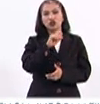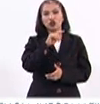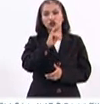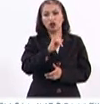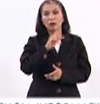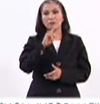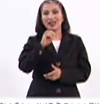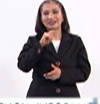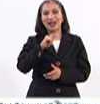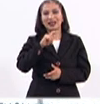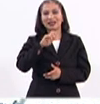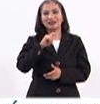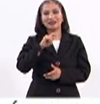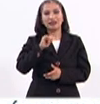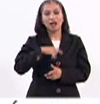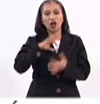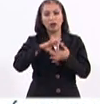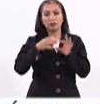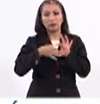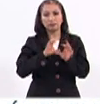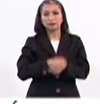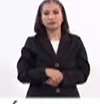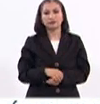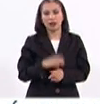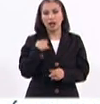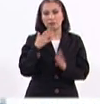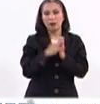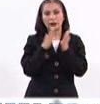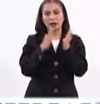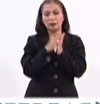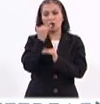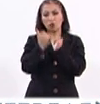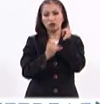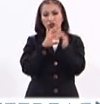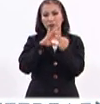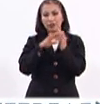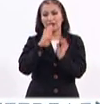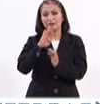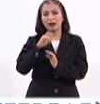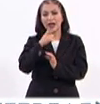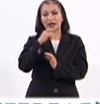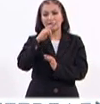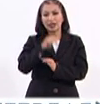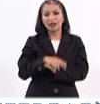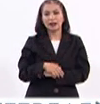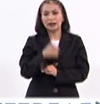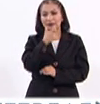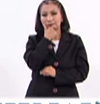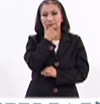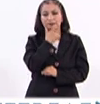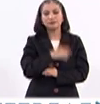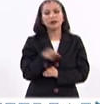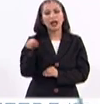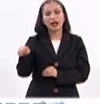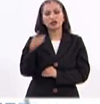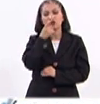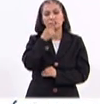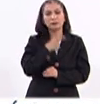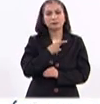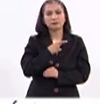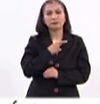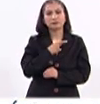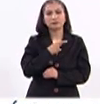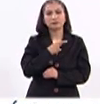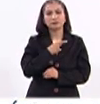Carrillo, pentatleta olímpico, que ha participado en los Juegos Olímpicos de Beijing y de Londres. Y bueno, él nos